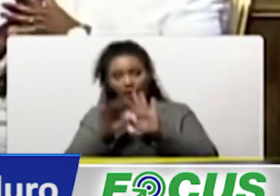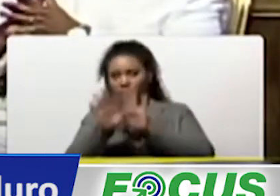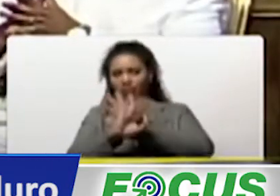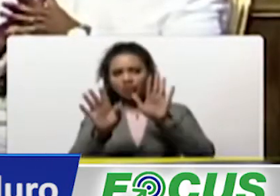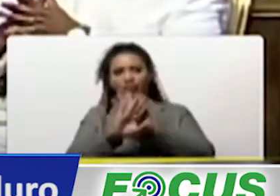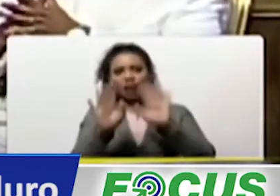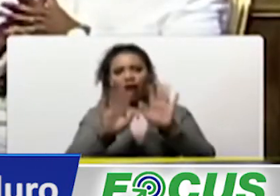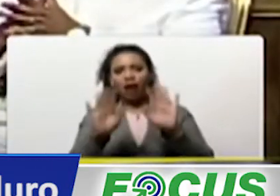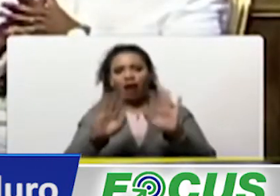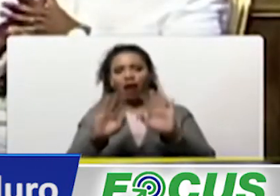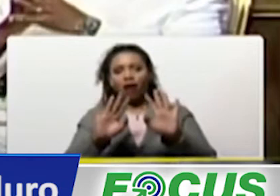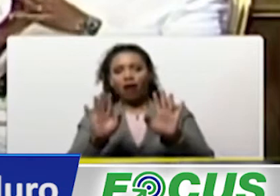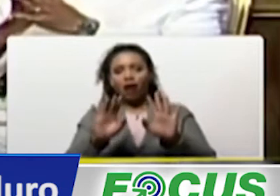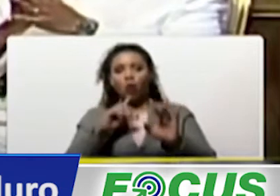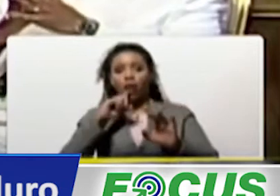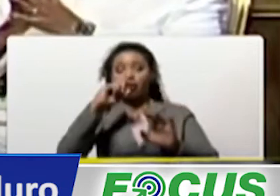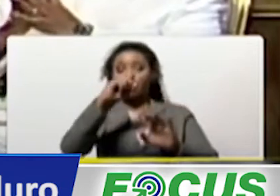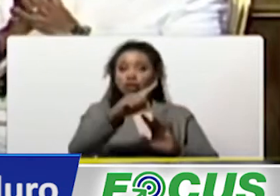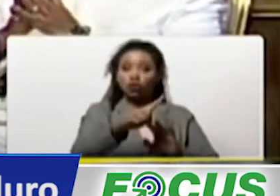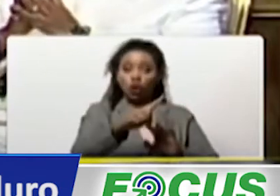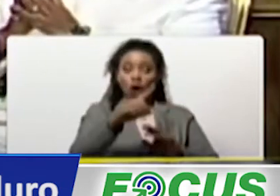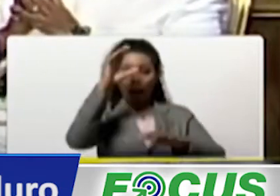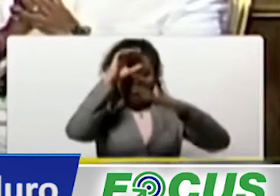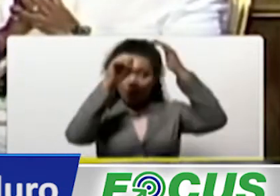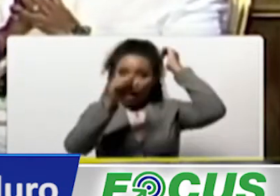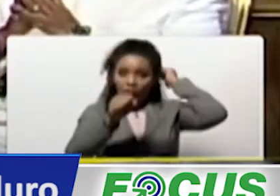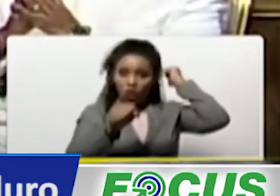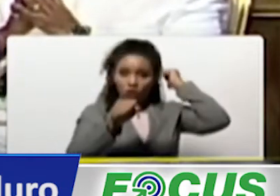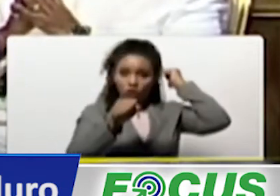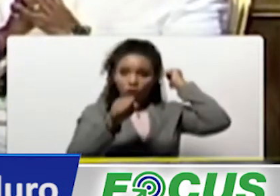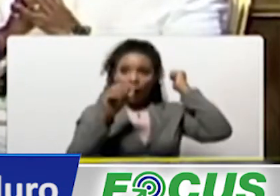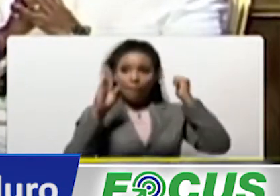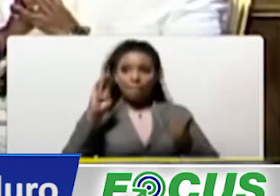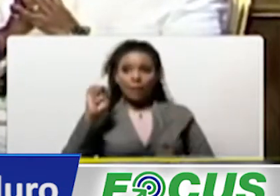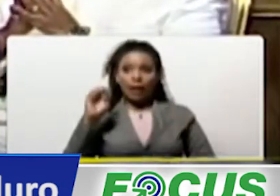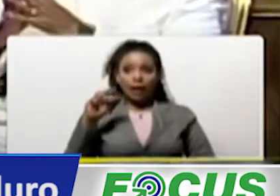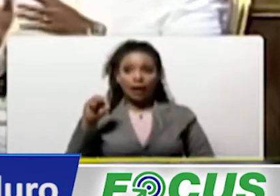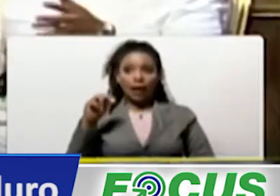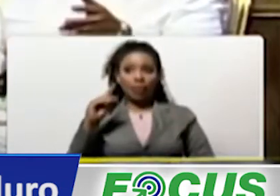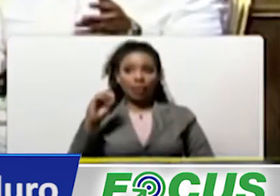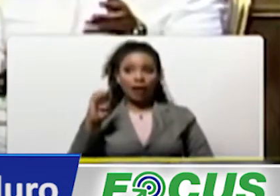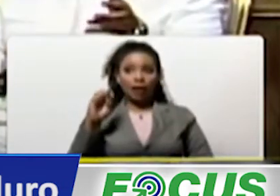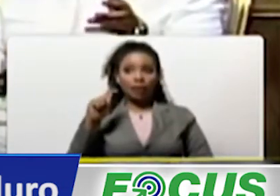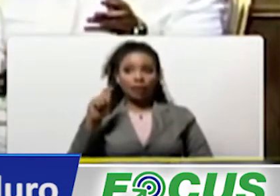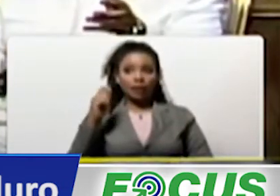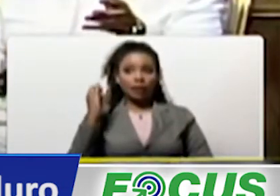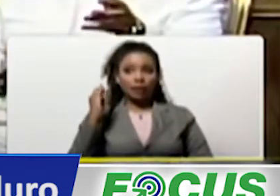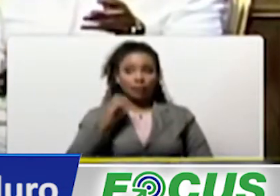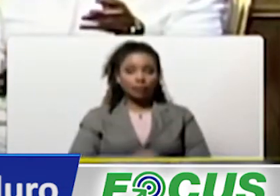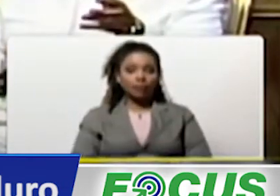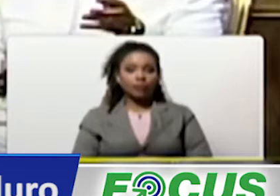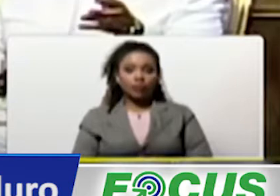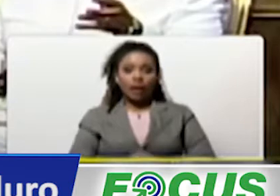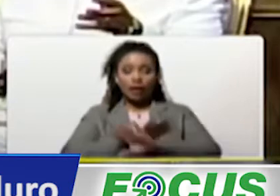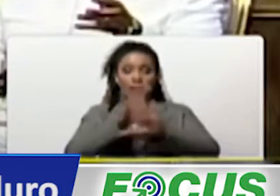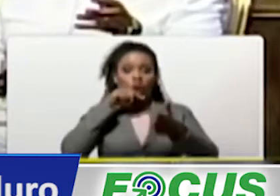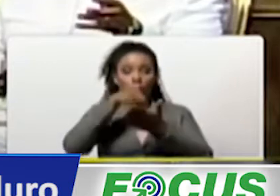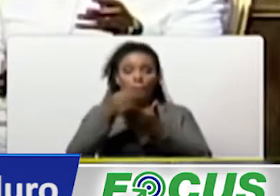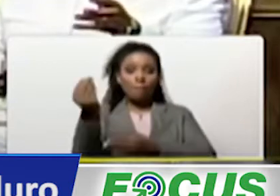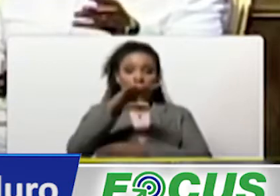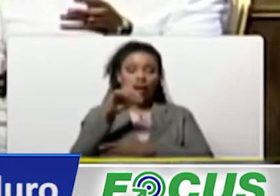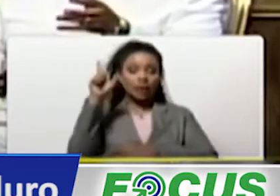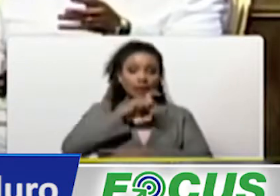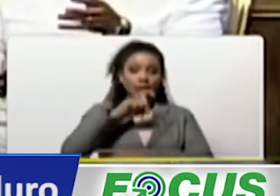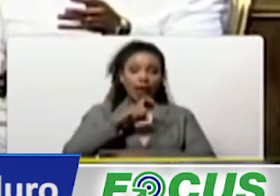lo ha también manifestado el embajador Benedetti en su cuenta en Twitter. Ya se ha mencionado además la